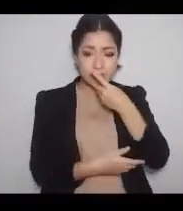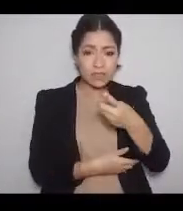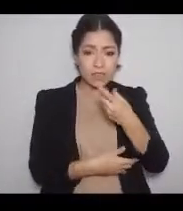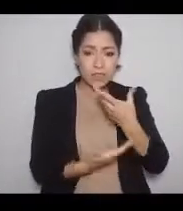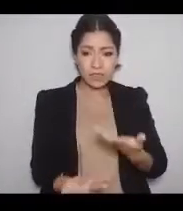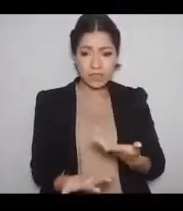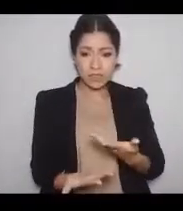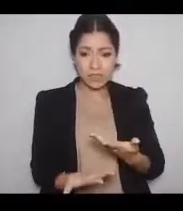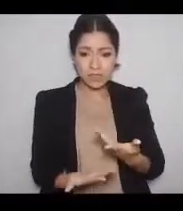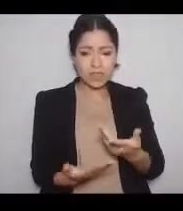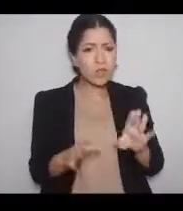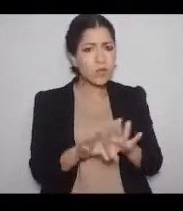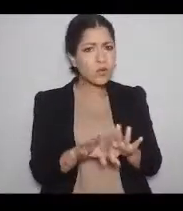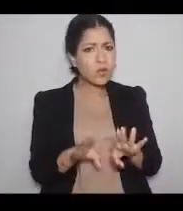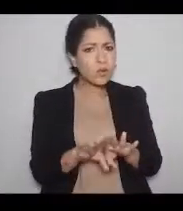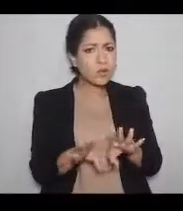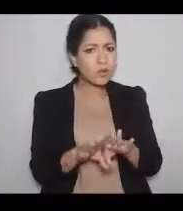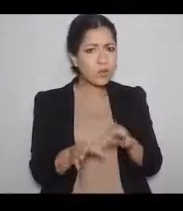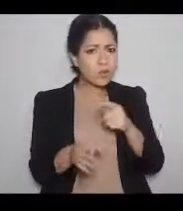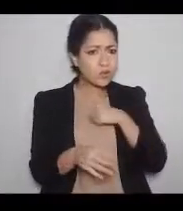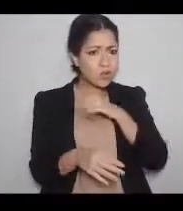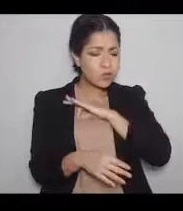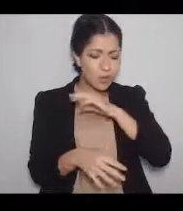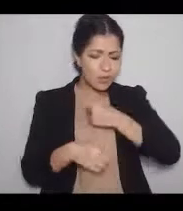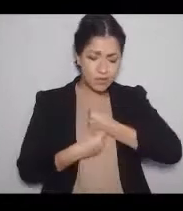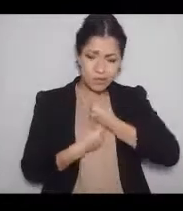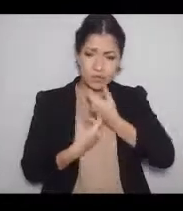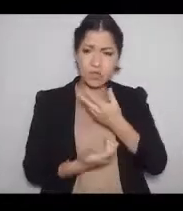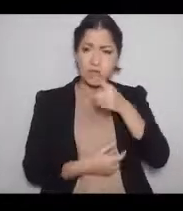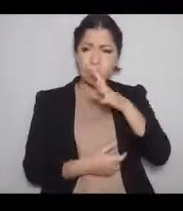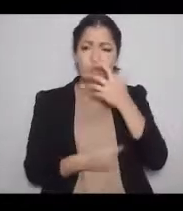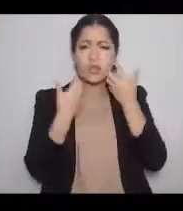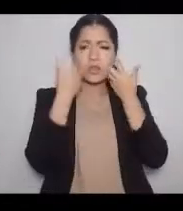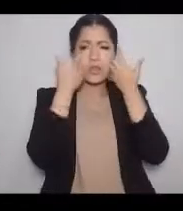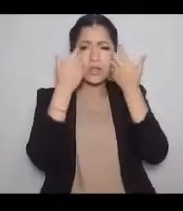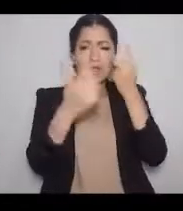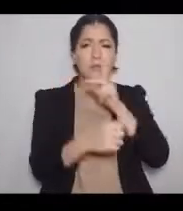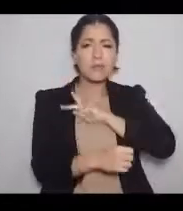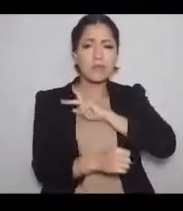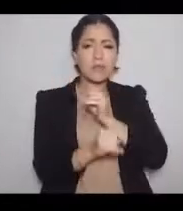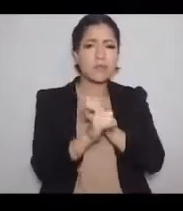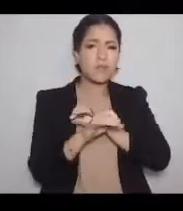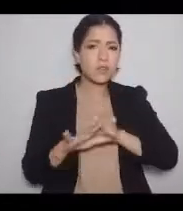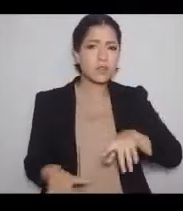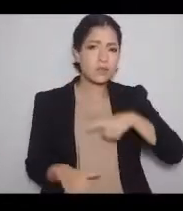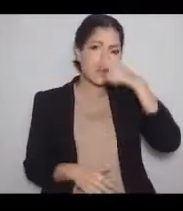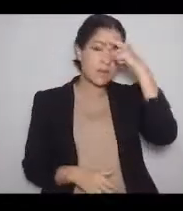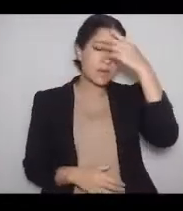sueñas, no lo que ves. Veo mal, ya lo sabes.